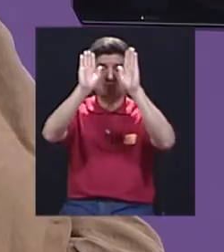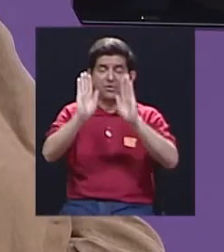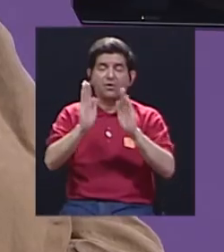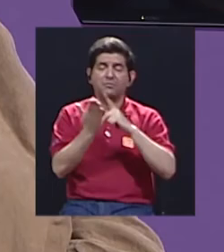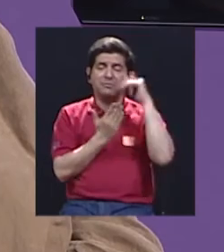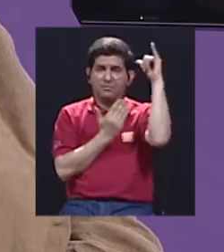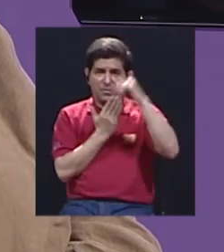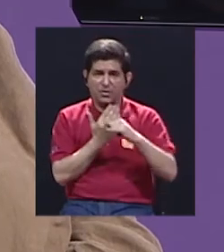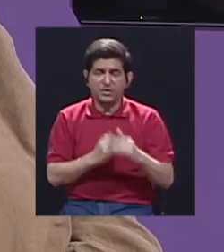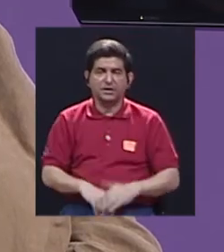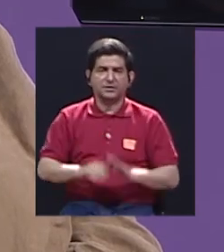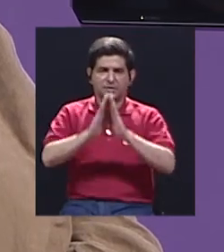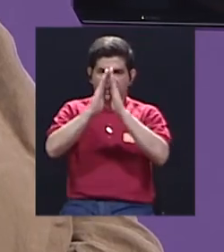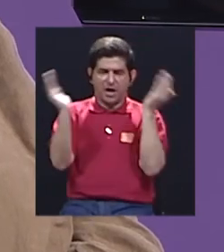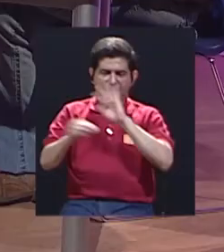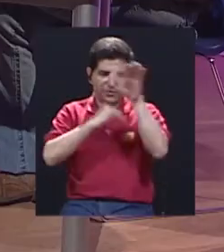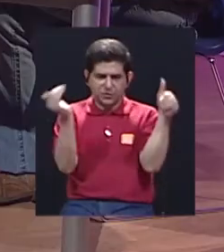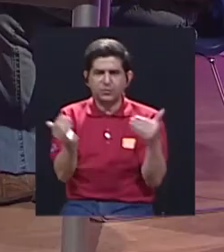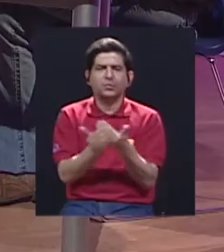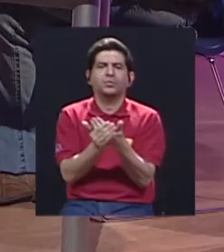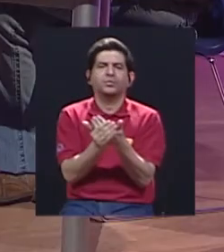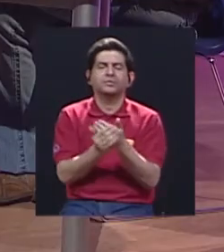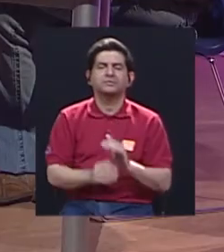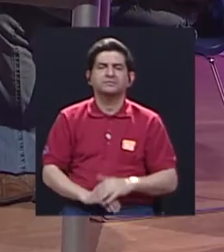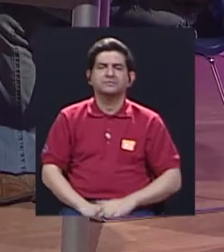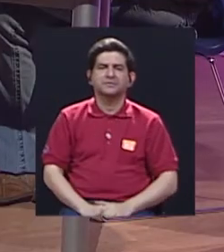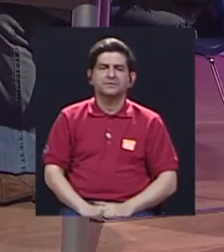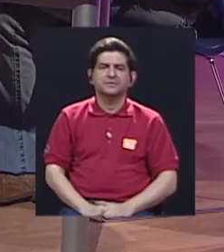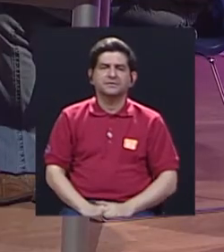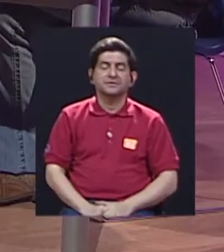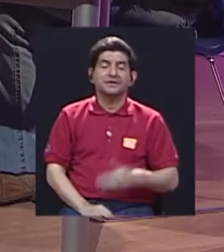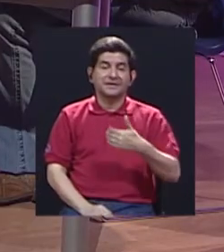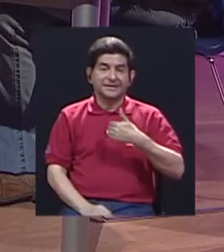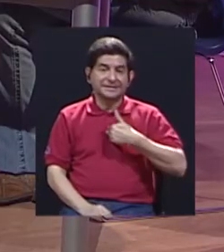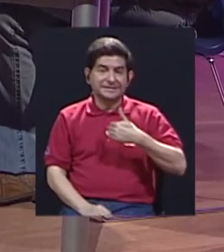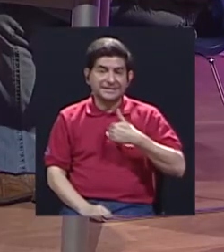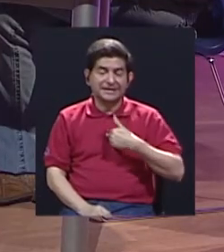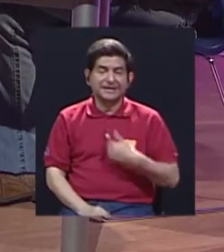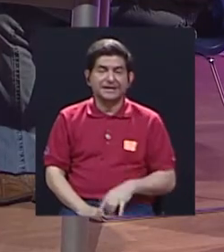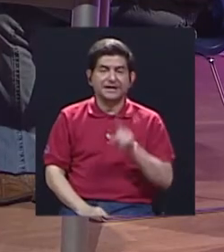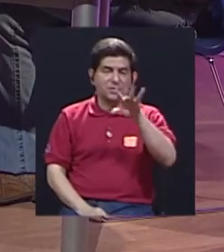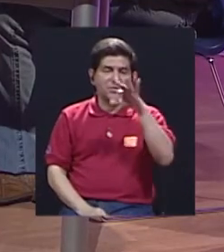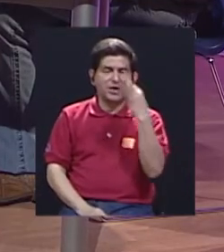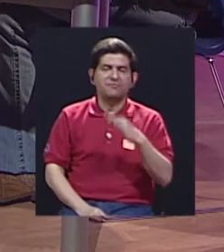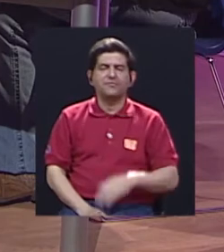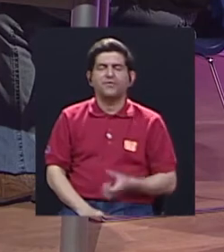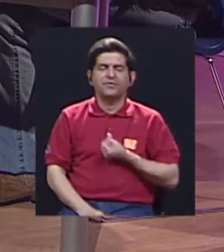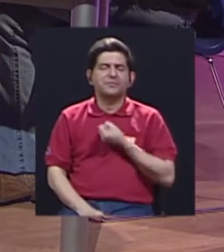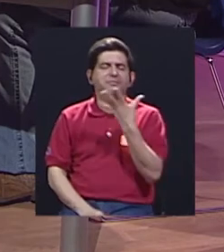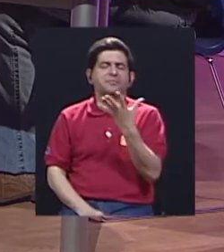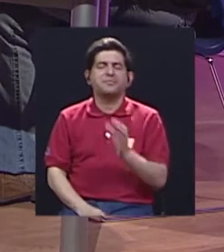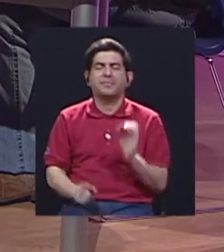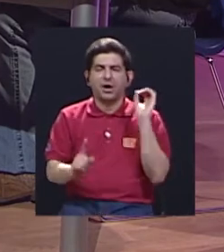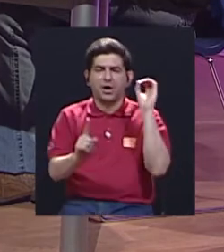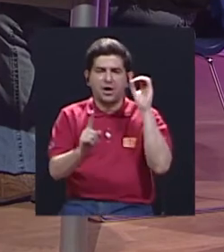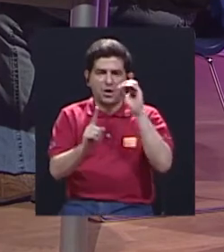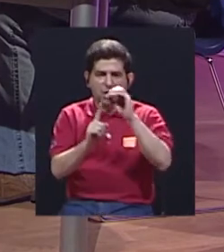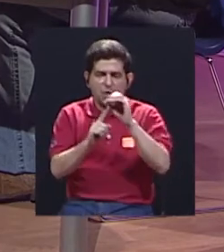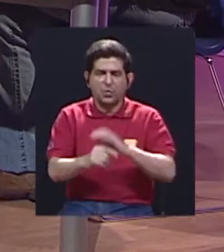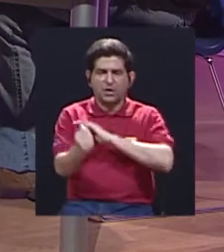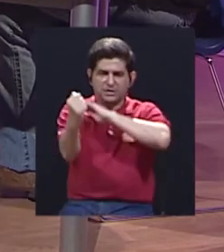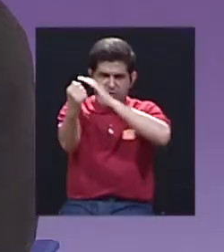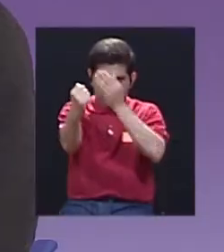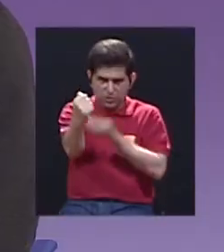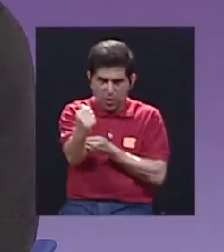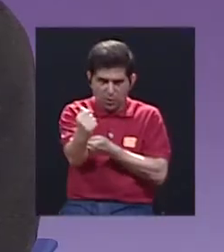sea, la apertura para todos de tener una forma de expresarse. Claro, el objetivo de empoderamiento como tal